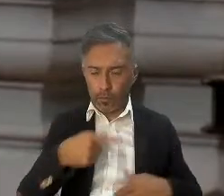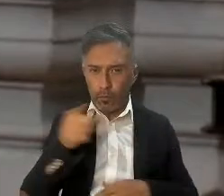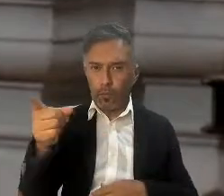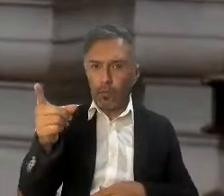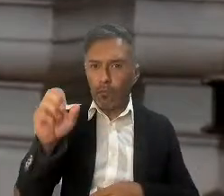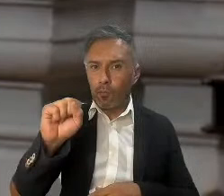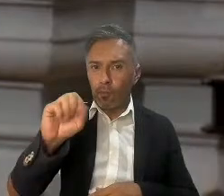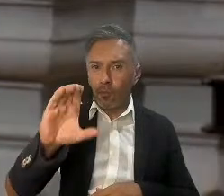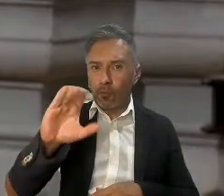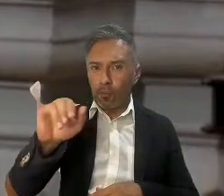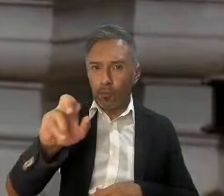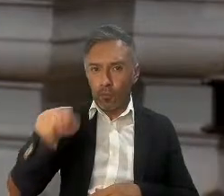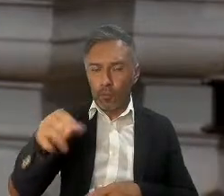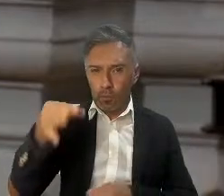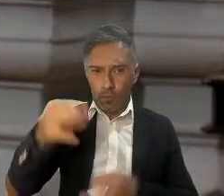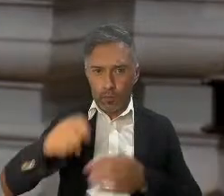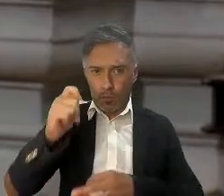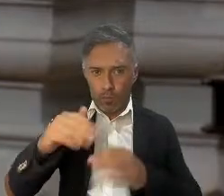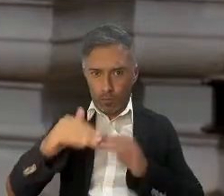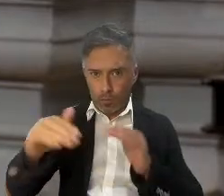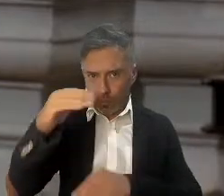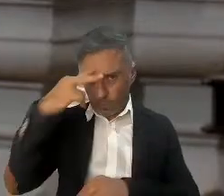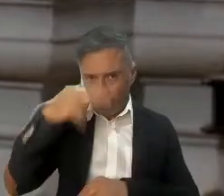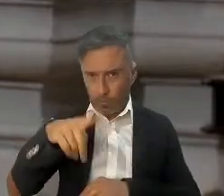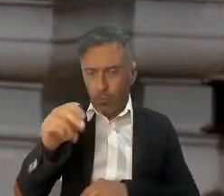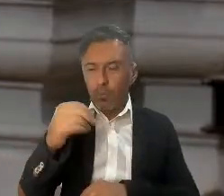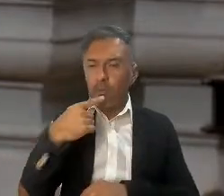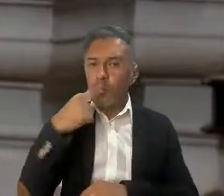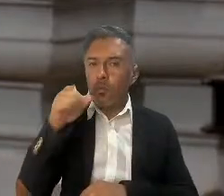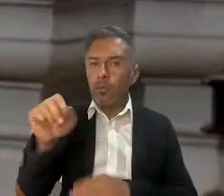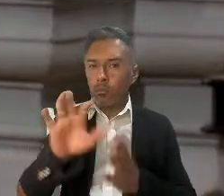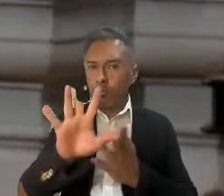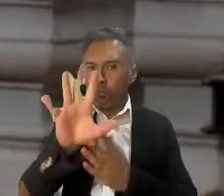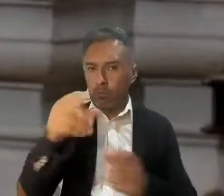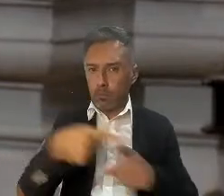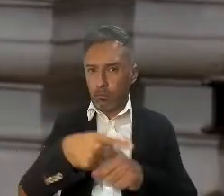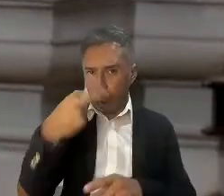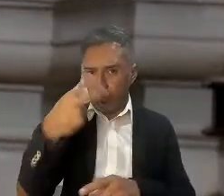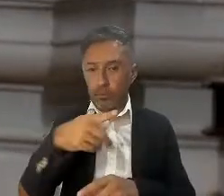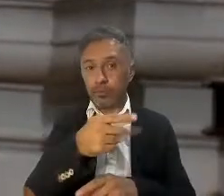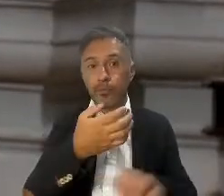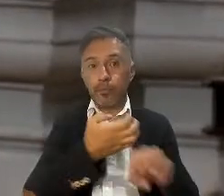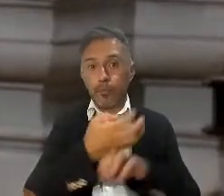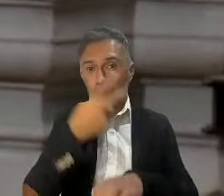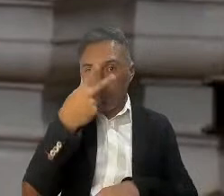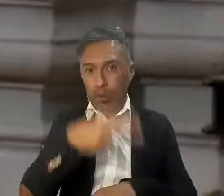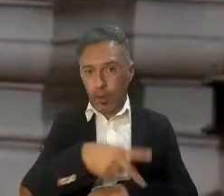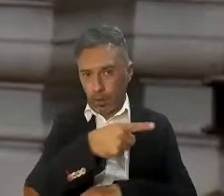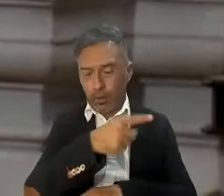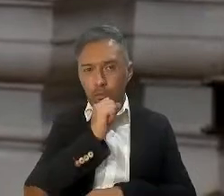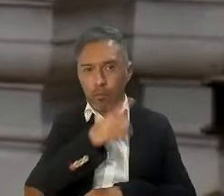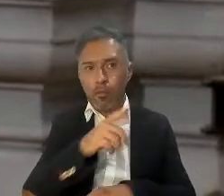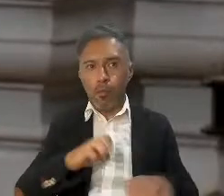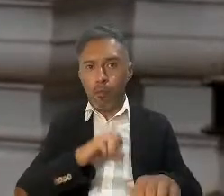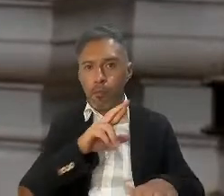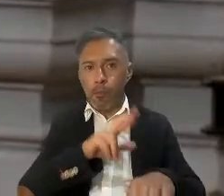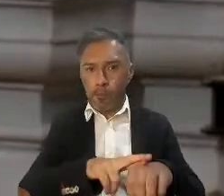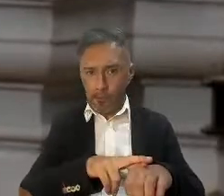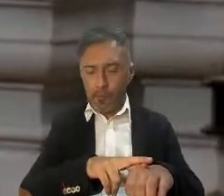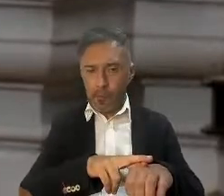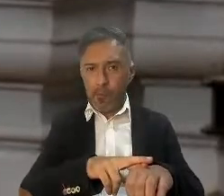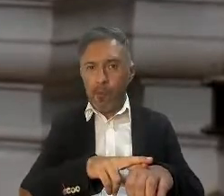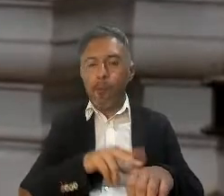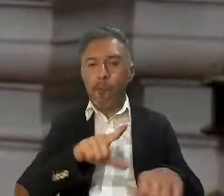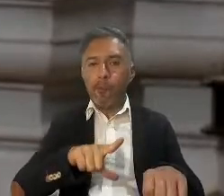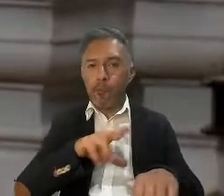una acción de inconstitucionalidad en contra de esta legislatura y El Ejecutivo Estatal por la aprobación y